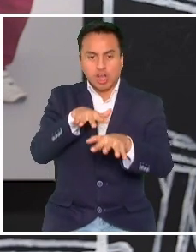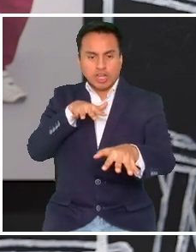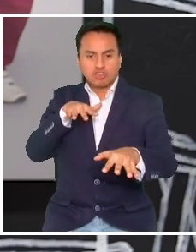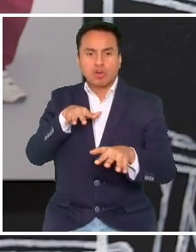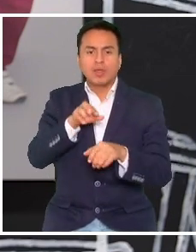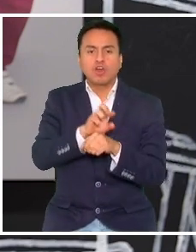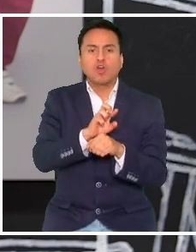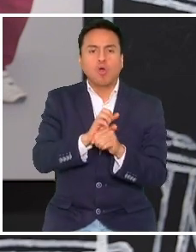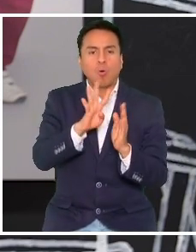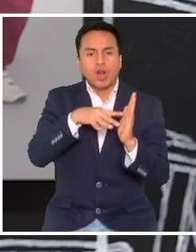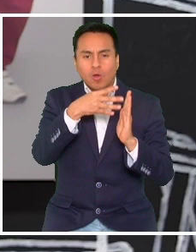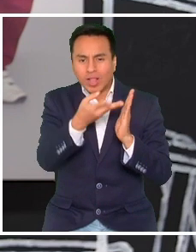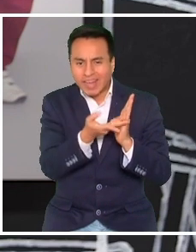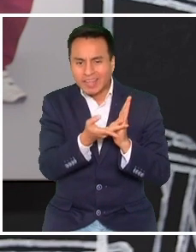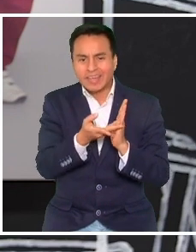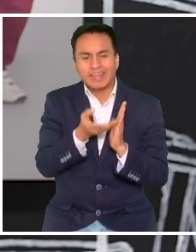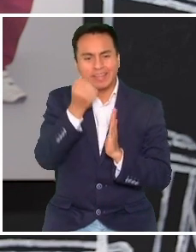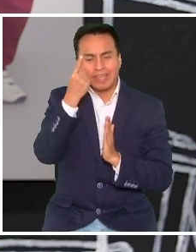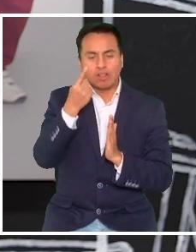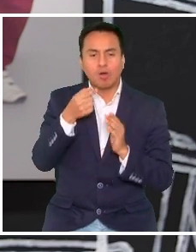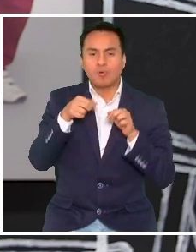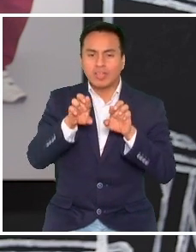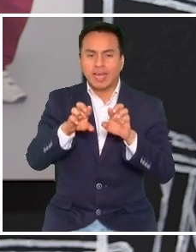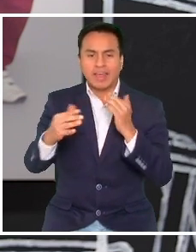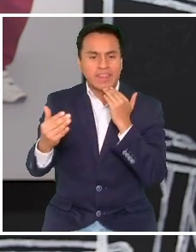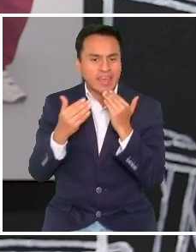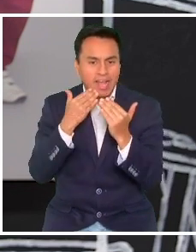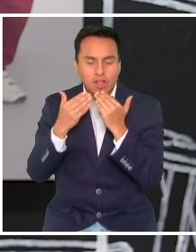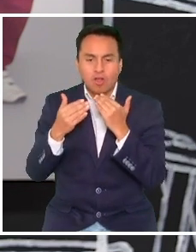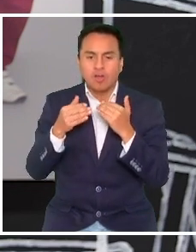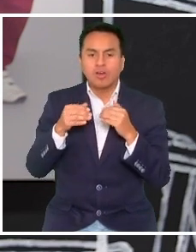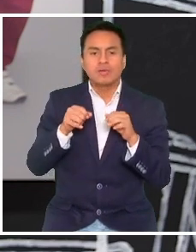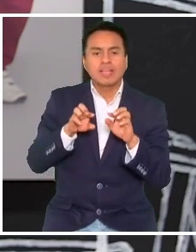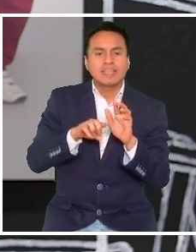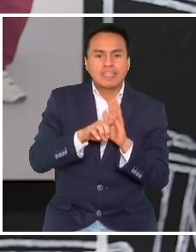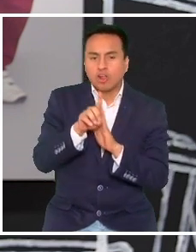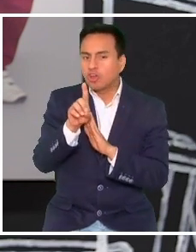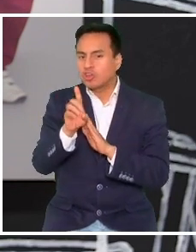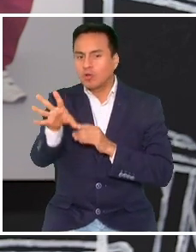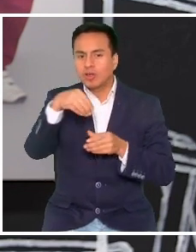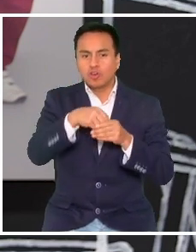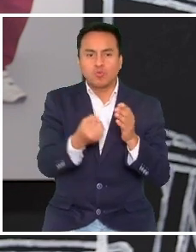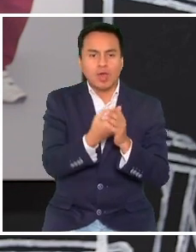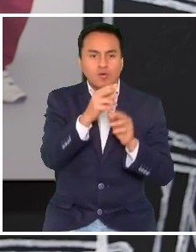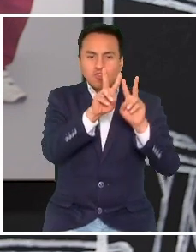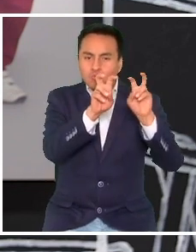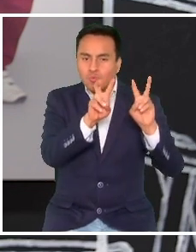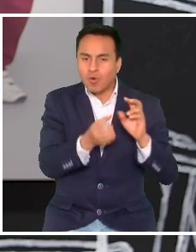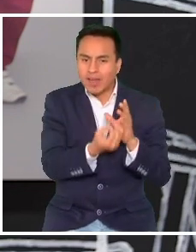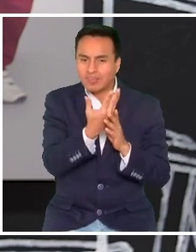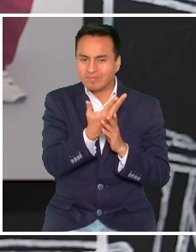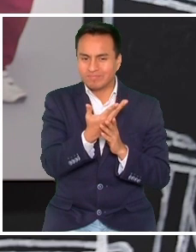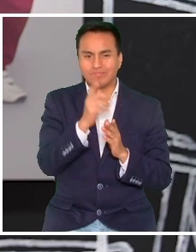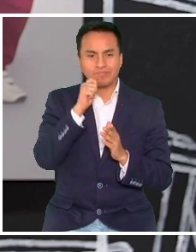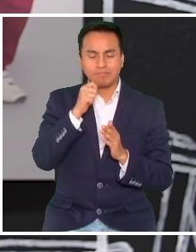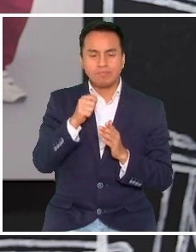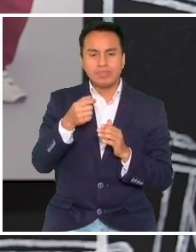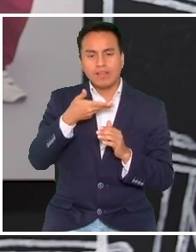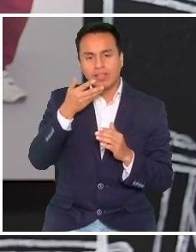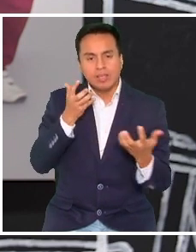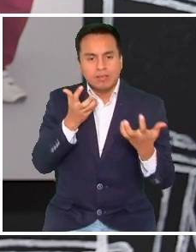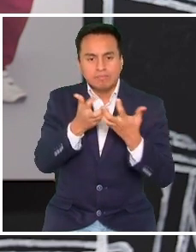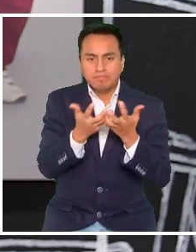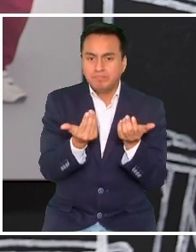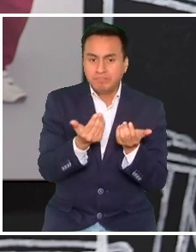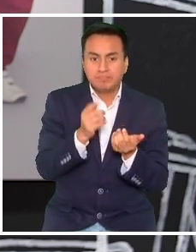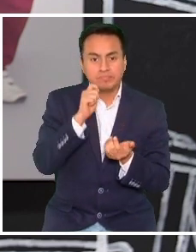pedagógico curricular entenderlo como una oportunidad para el diálogo para el desarrollo para la incorporación de nuevos contenidos para hablar sobre la pertinencia